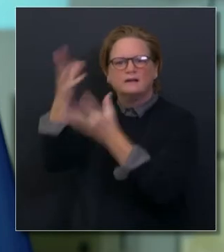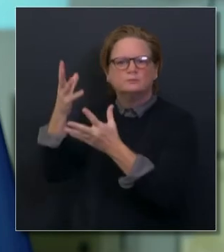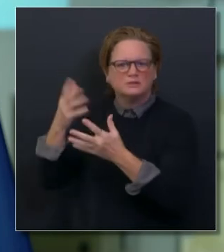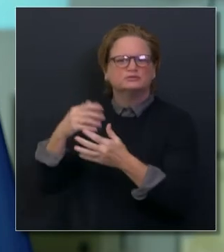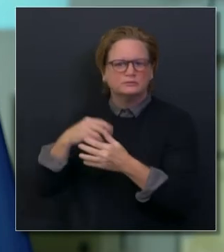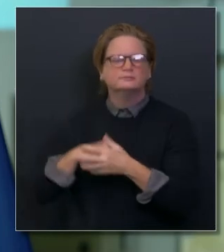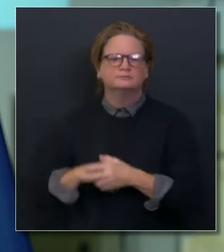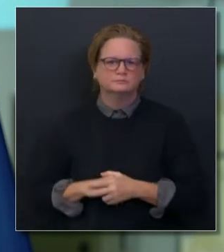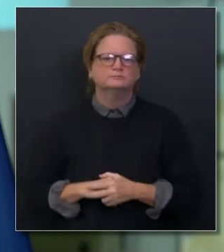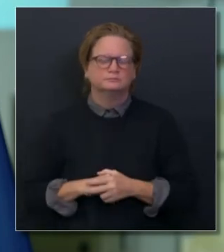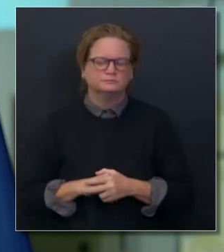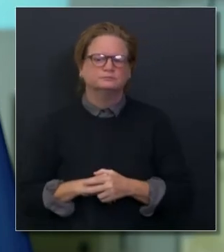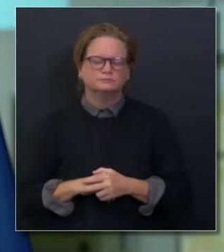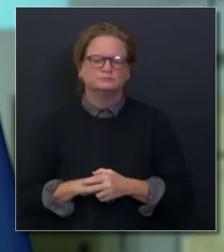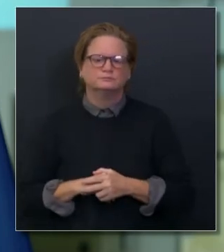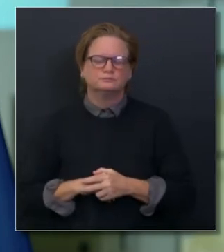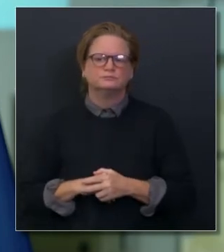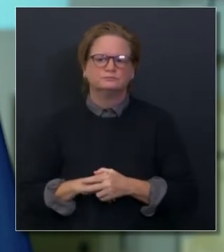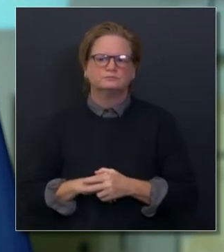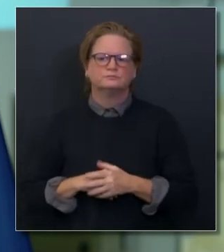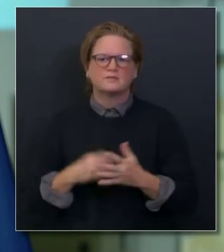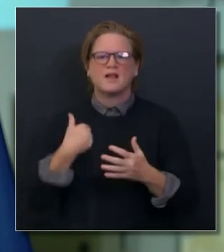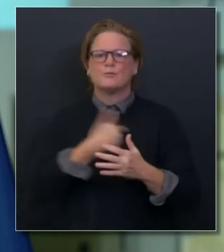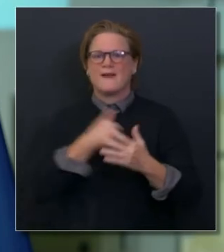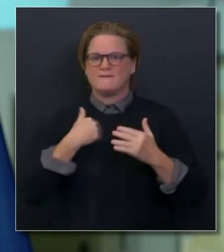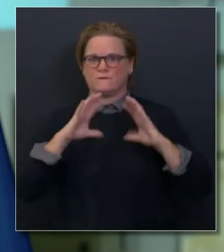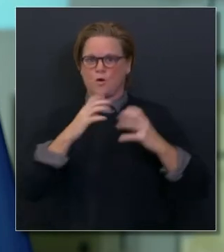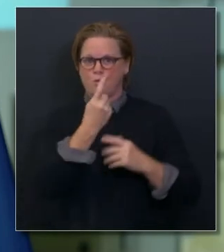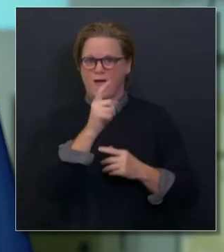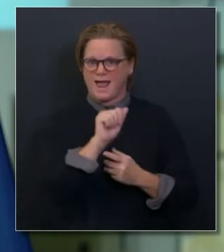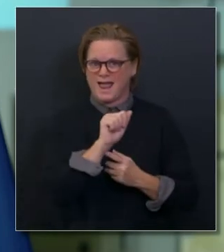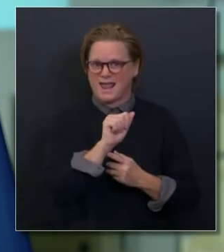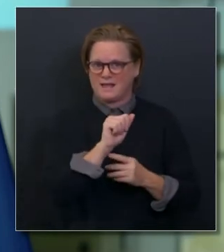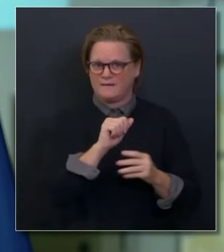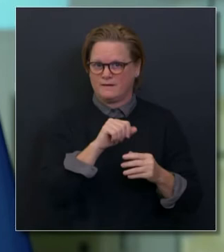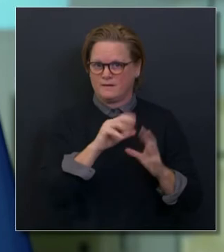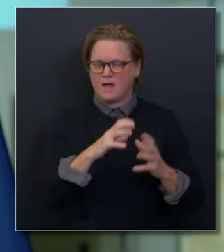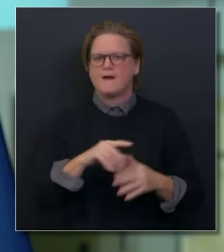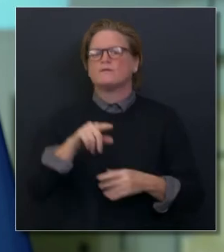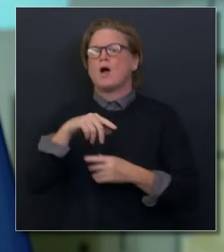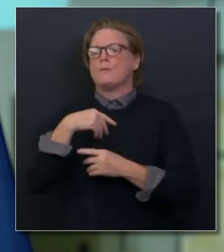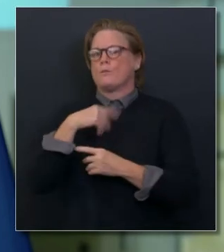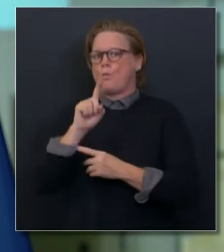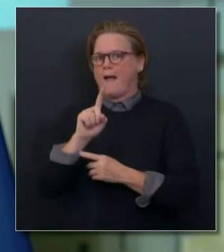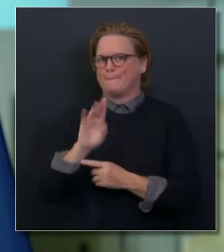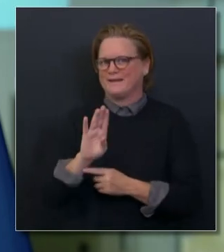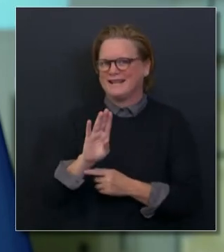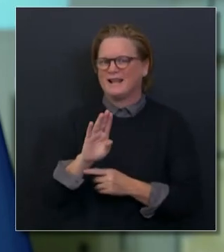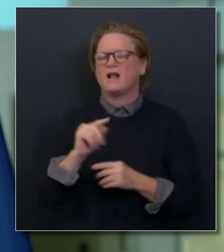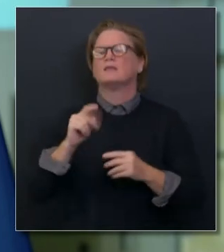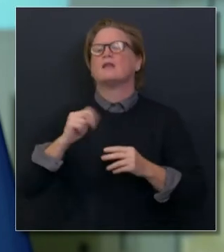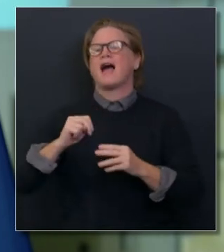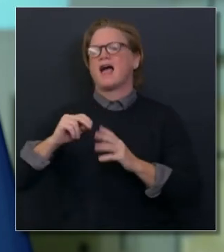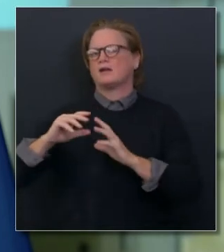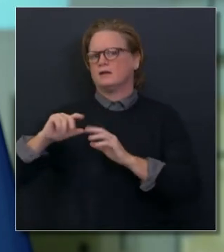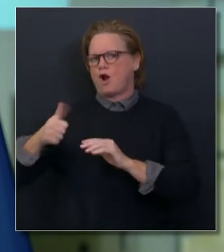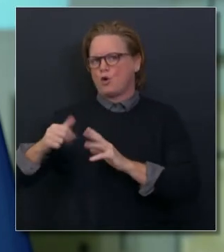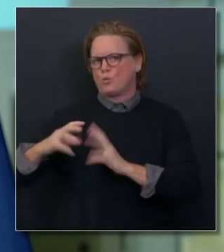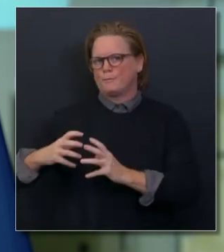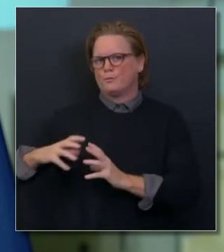de la fase 1B y fases subsiguientes, en que esta vacuna estará más disponible